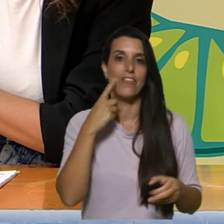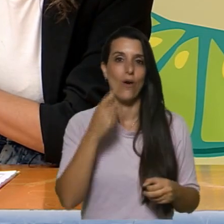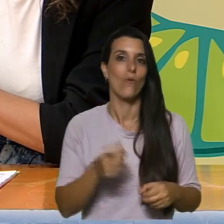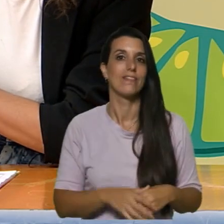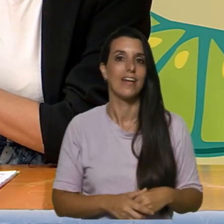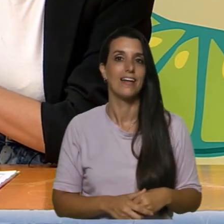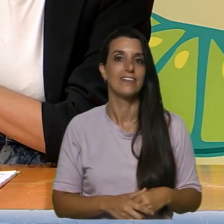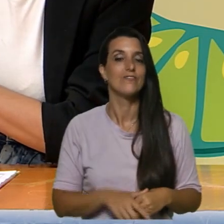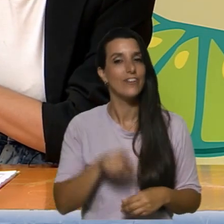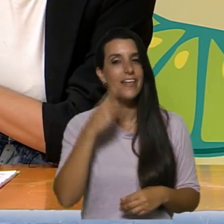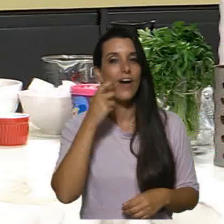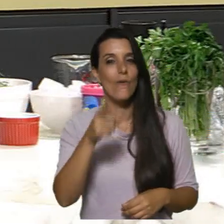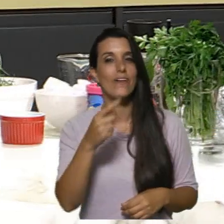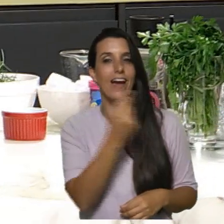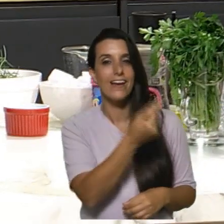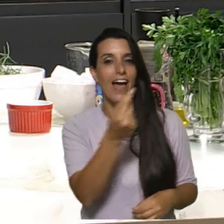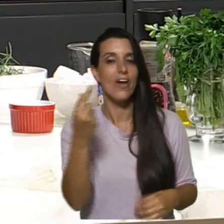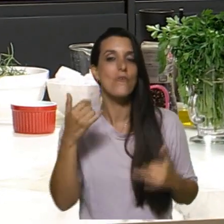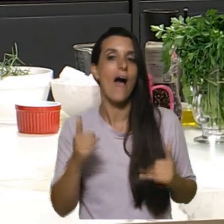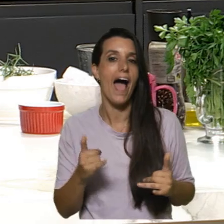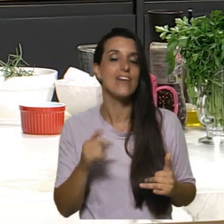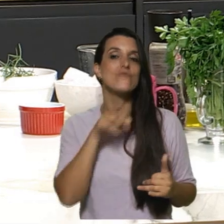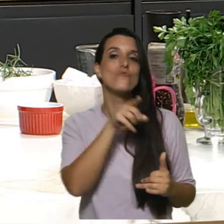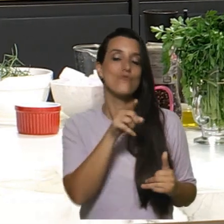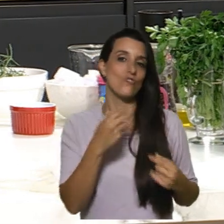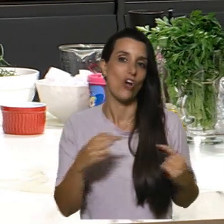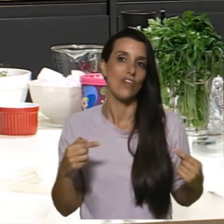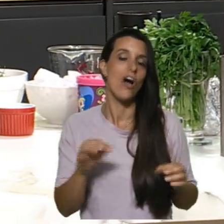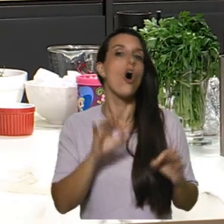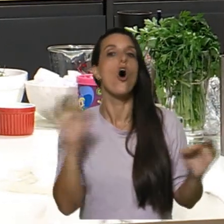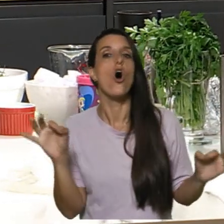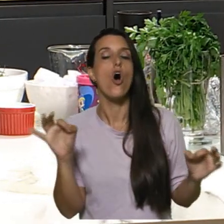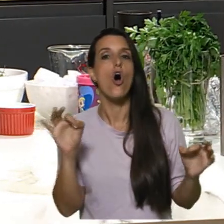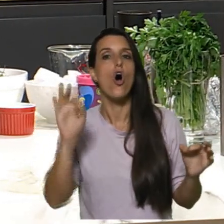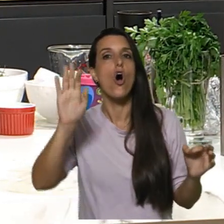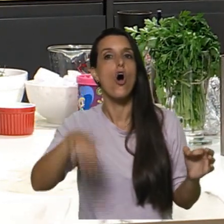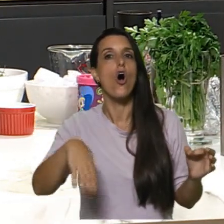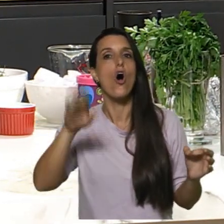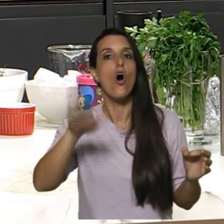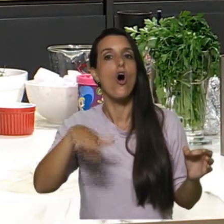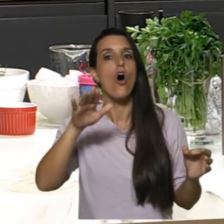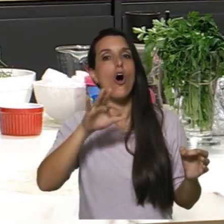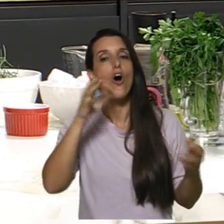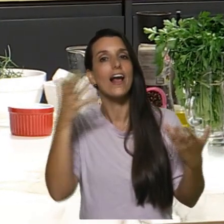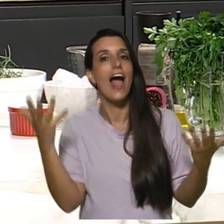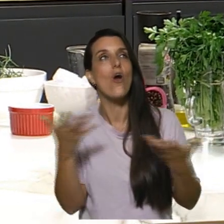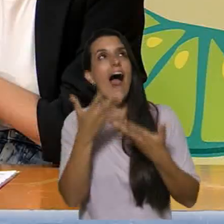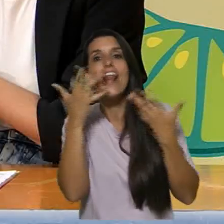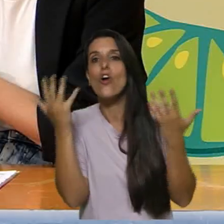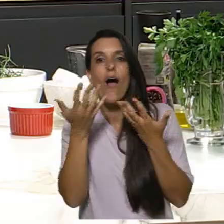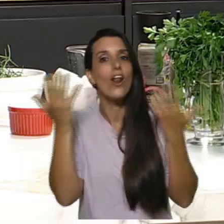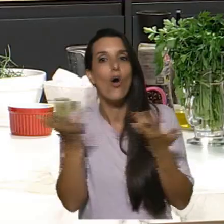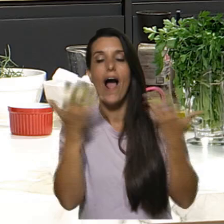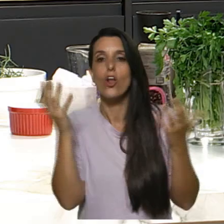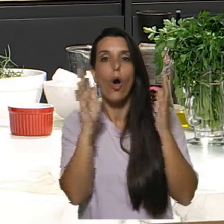que... Vos te das cuenta como cada uno de nosotros tenemos nuestras obsesiones, claro. ¿No? O los almohadones, o la cama, o el cuadro, o la pantalla, siempre o los repasos. Siempre algún lado va a haber.